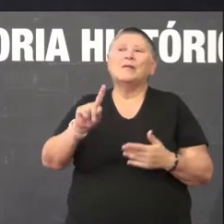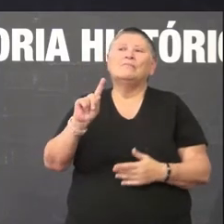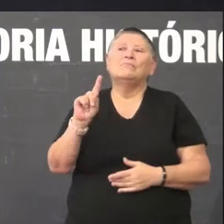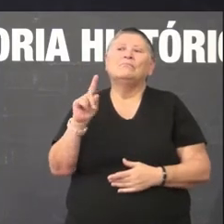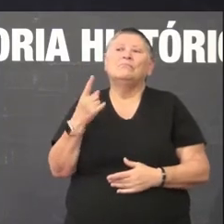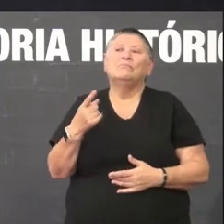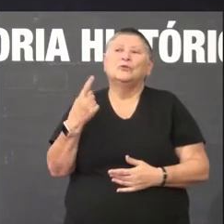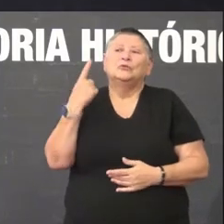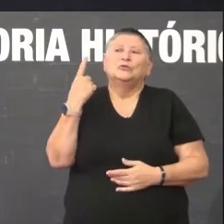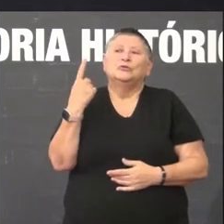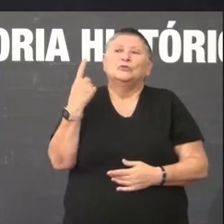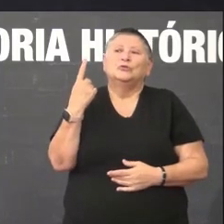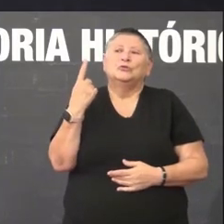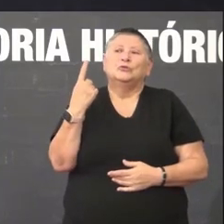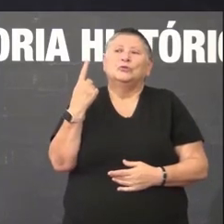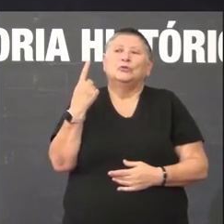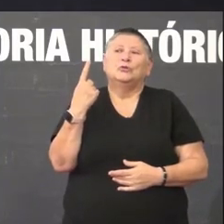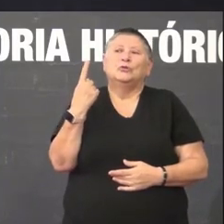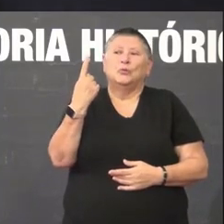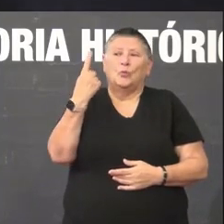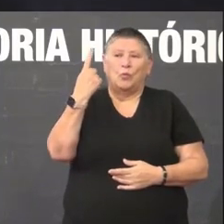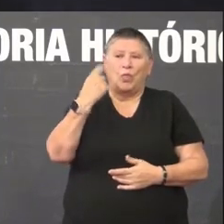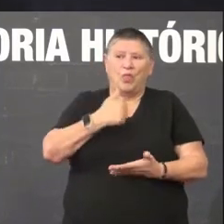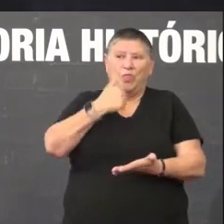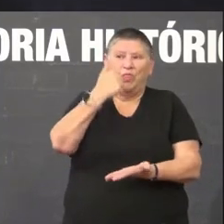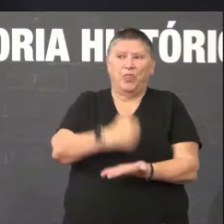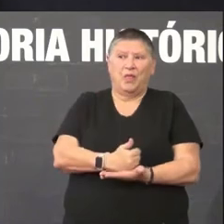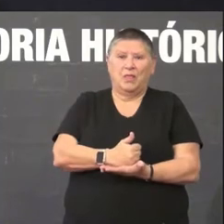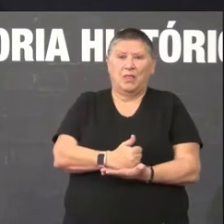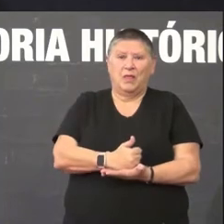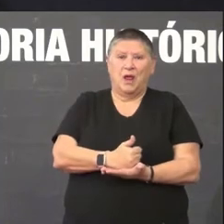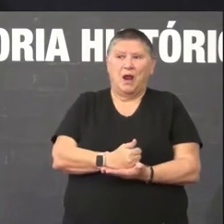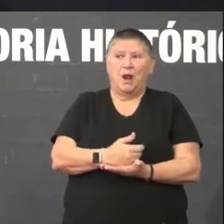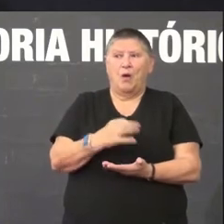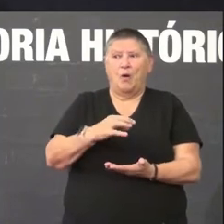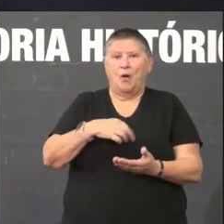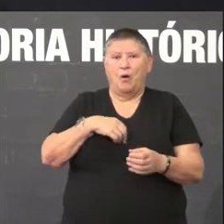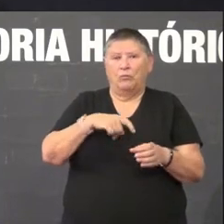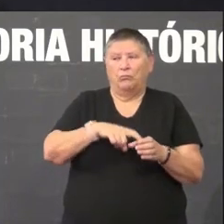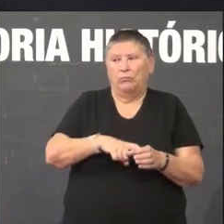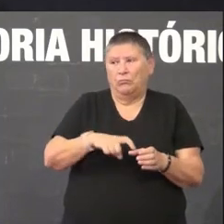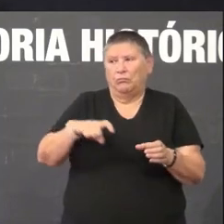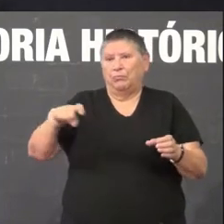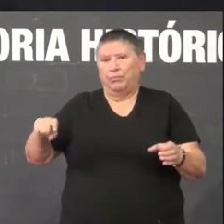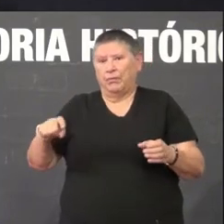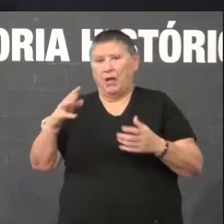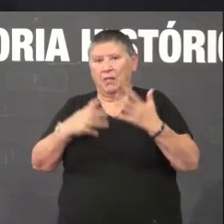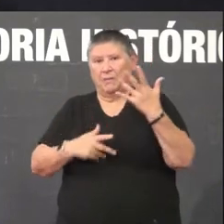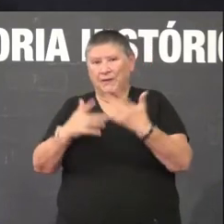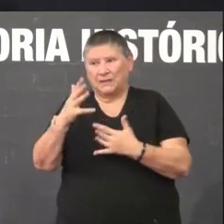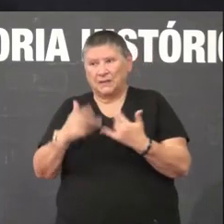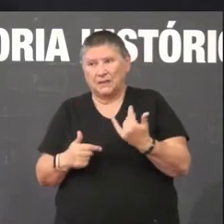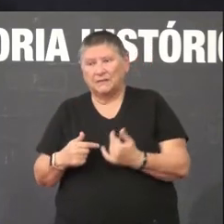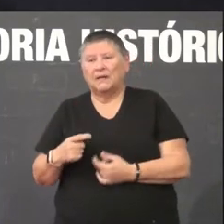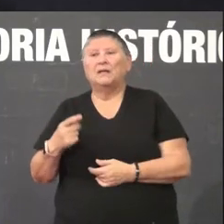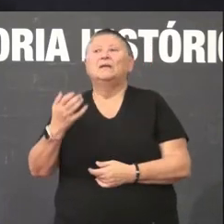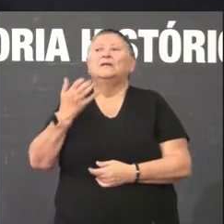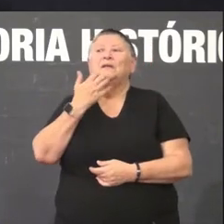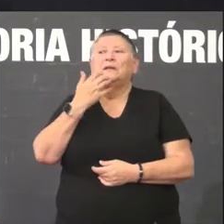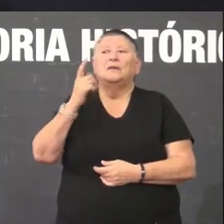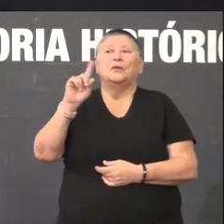non era de un centralismo ou de unha descentralización administrativa, sino un problema